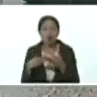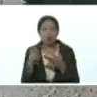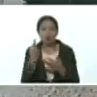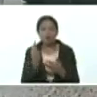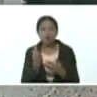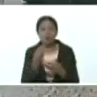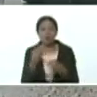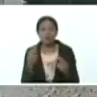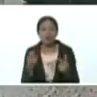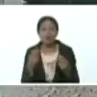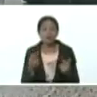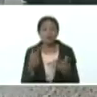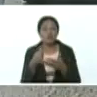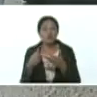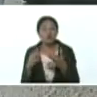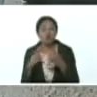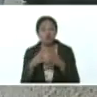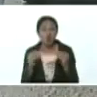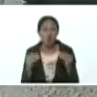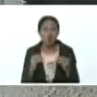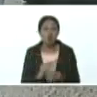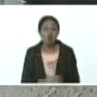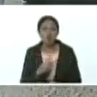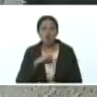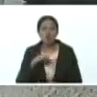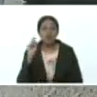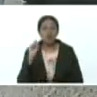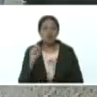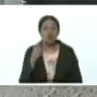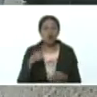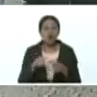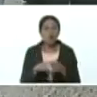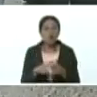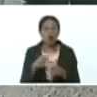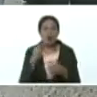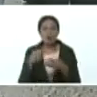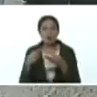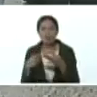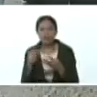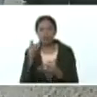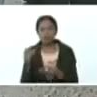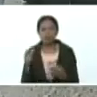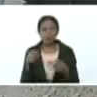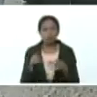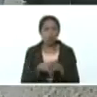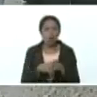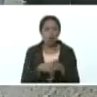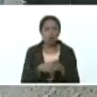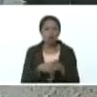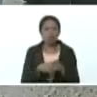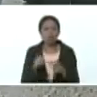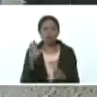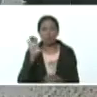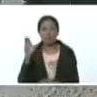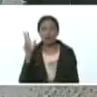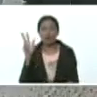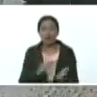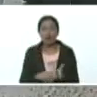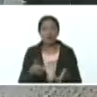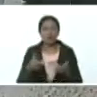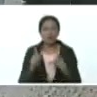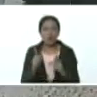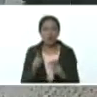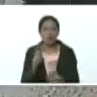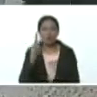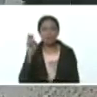los activos reactivos, todo lo que necesitan los pacientes de hemodiálisis del país. Aprobado los recursos para